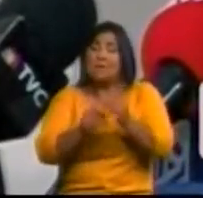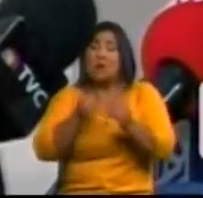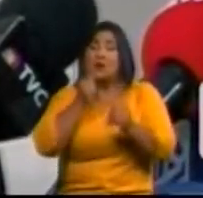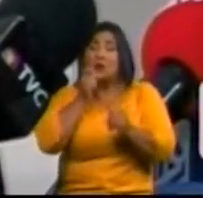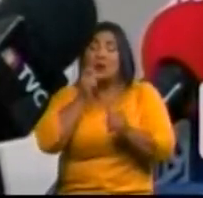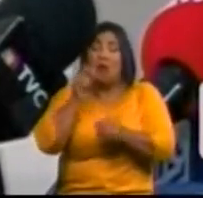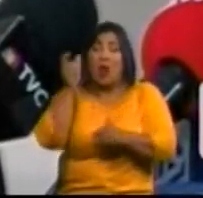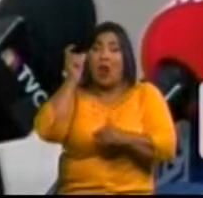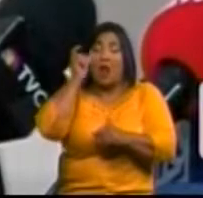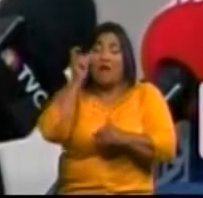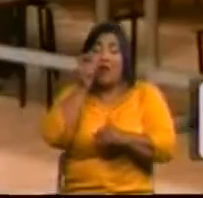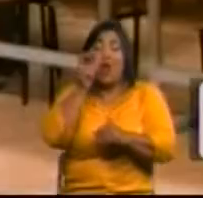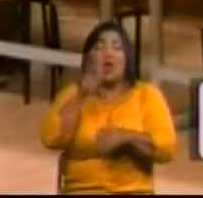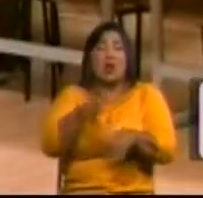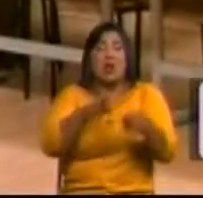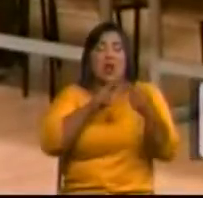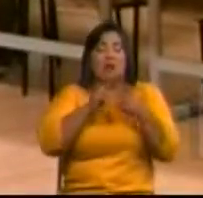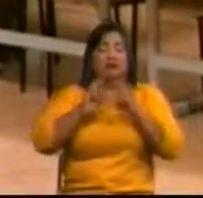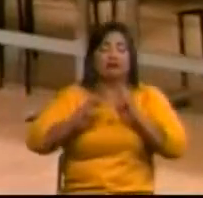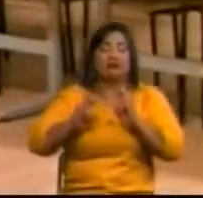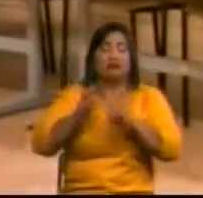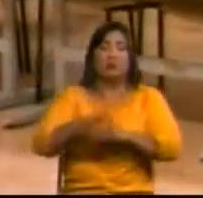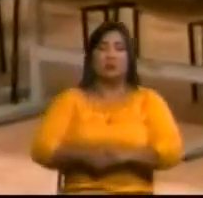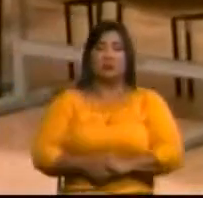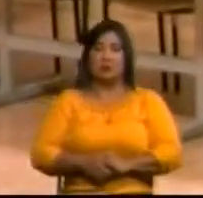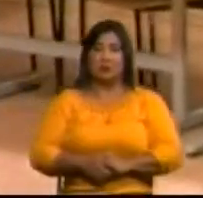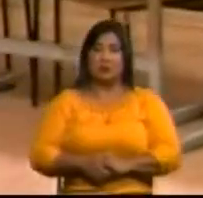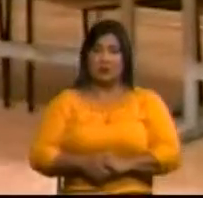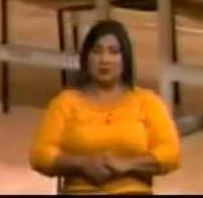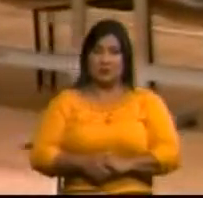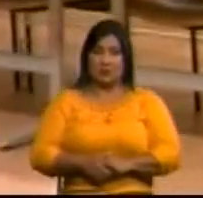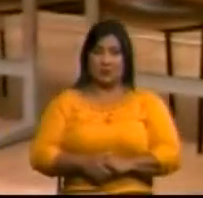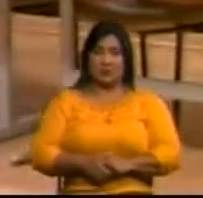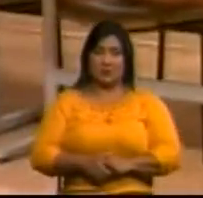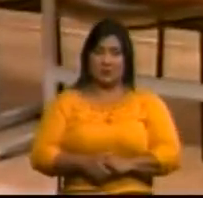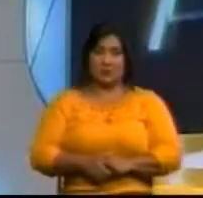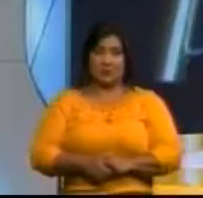por la Fiscal General del Estado. Danilo Rosero, Noticiero 1.